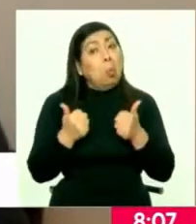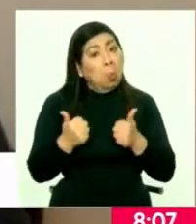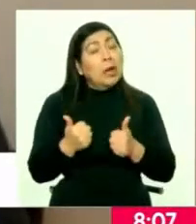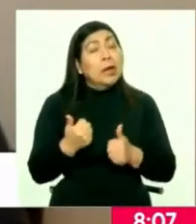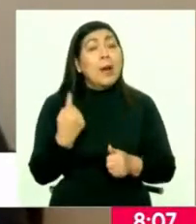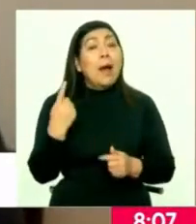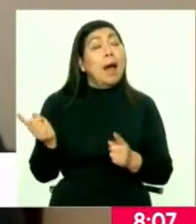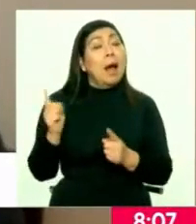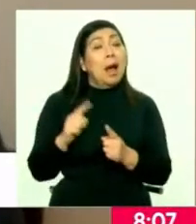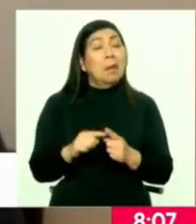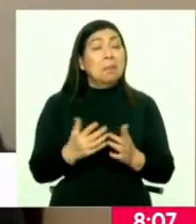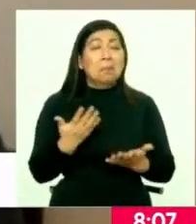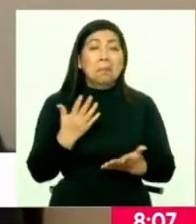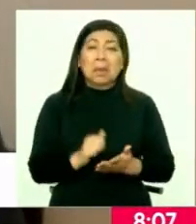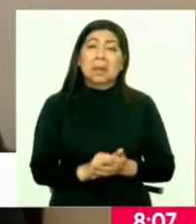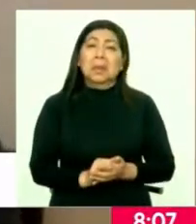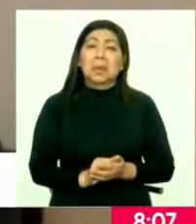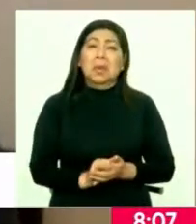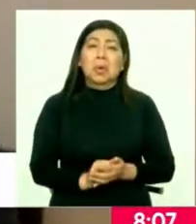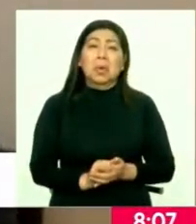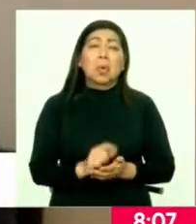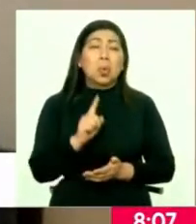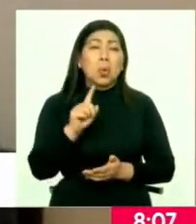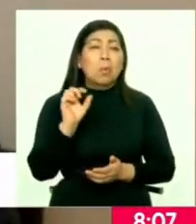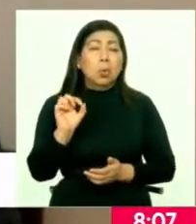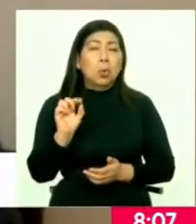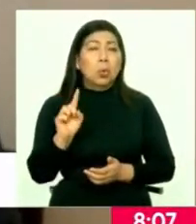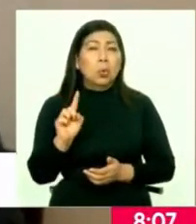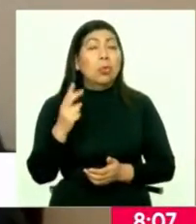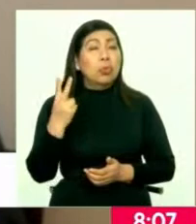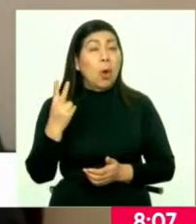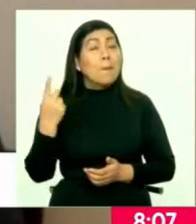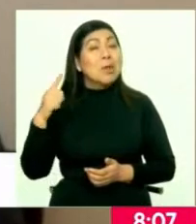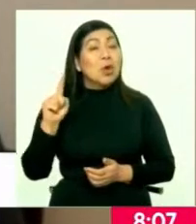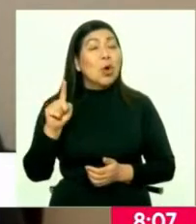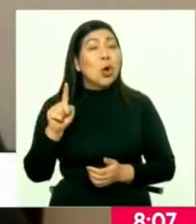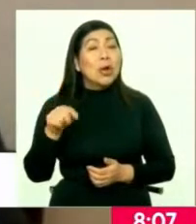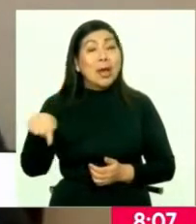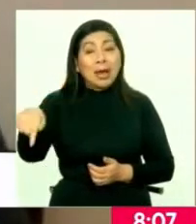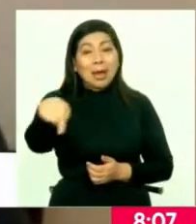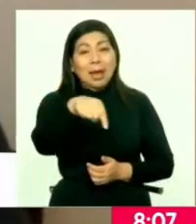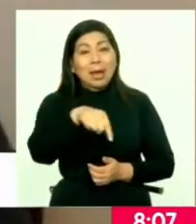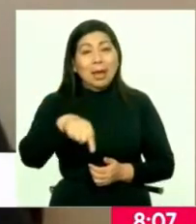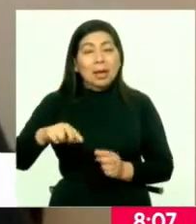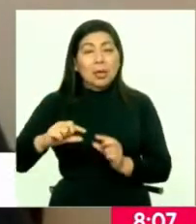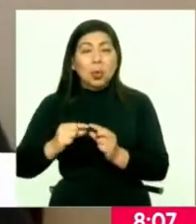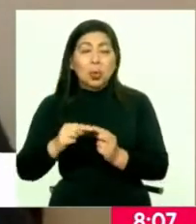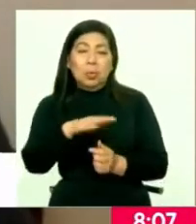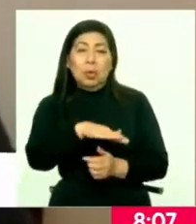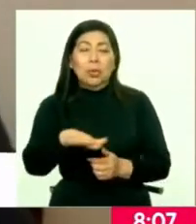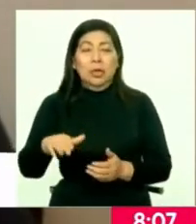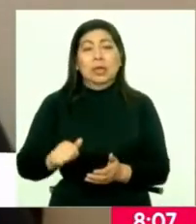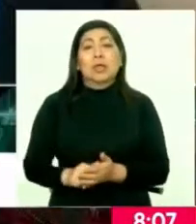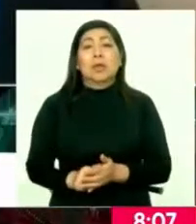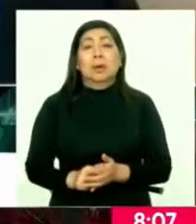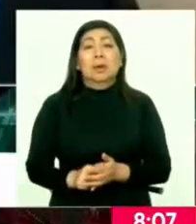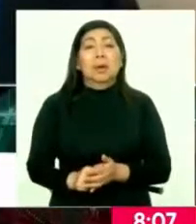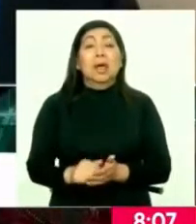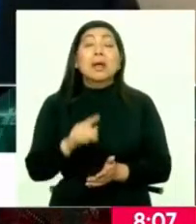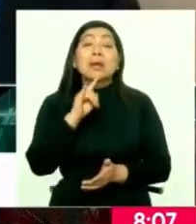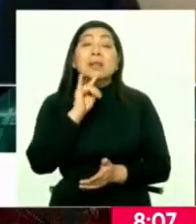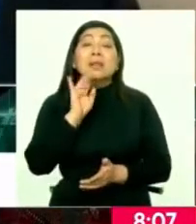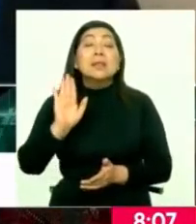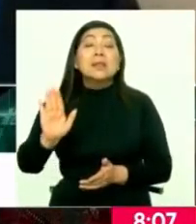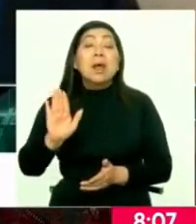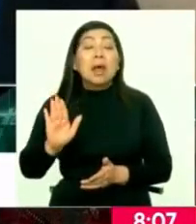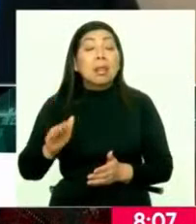resultados. A la fecha se han vacunado aproximadamente a 1.2 millones de niños en este grupo de edad. Así que creemos que este